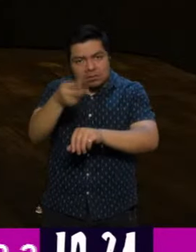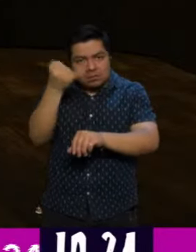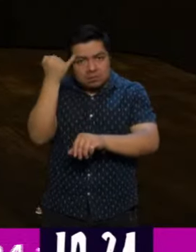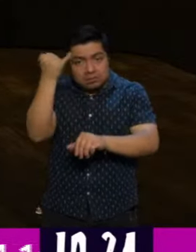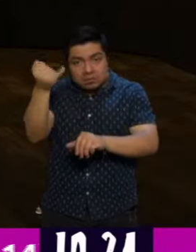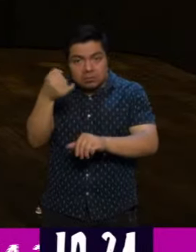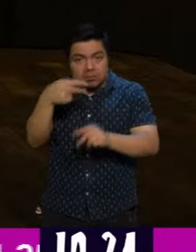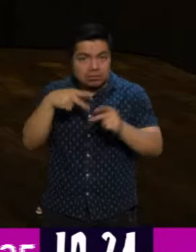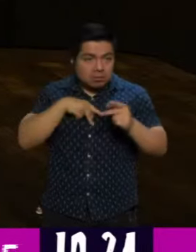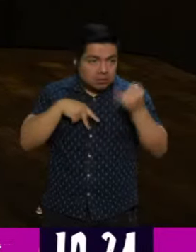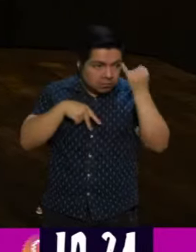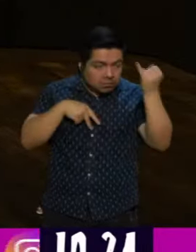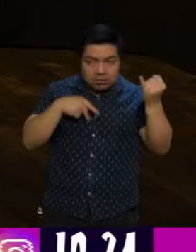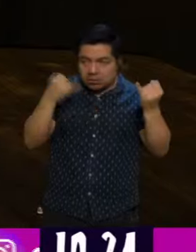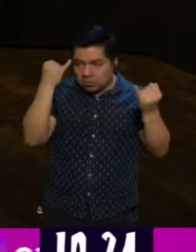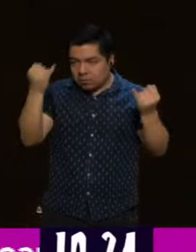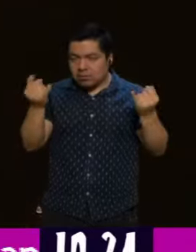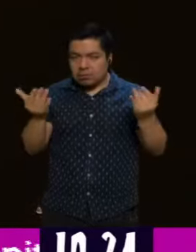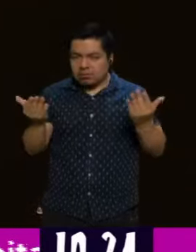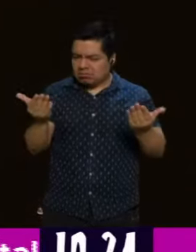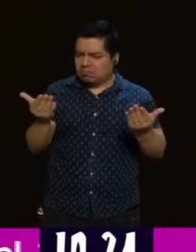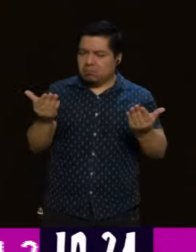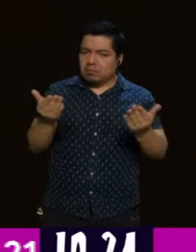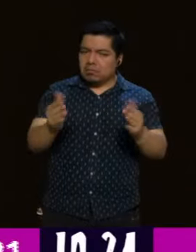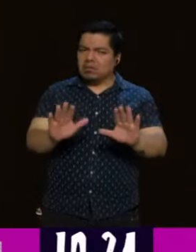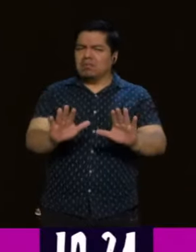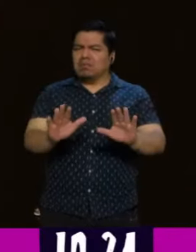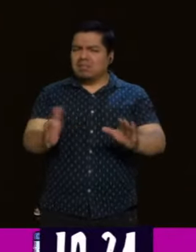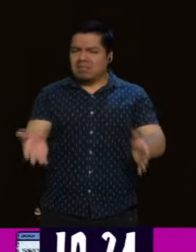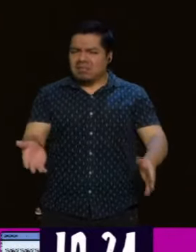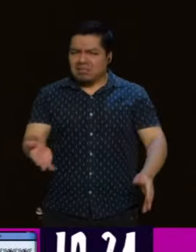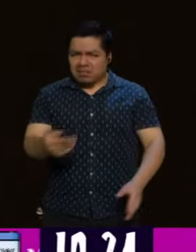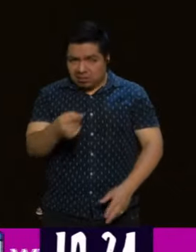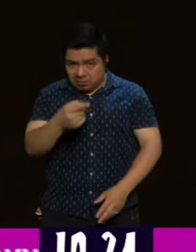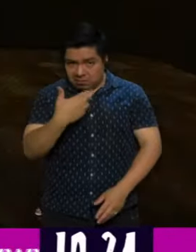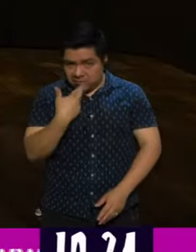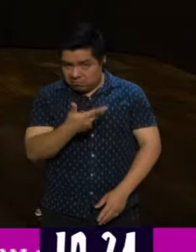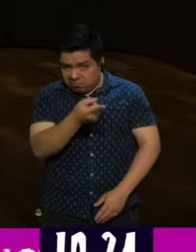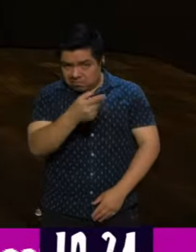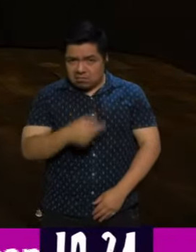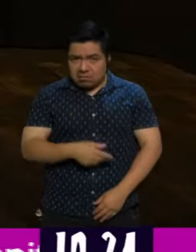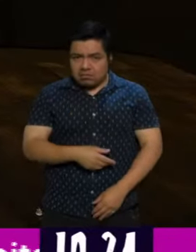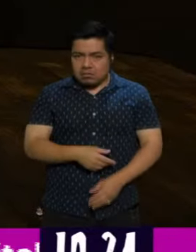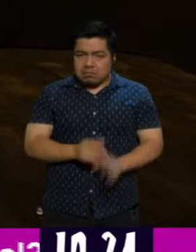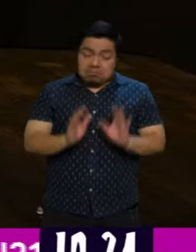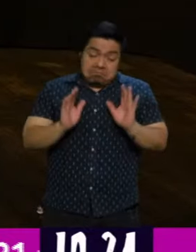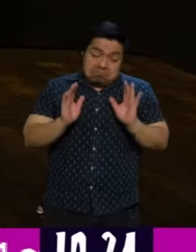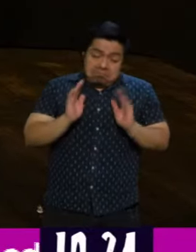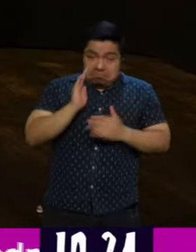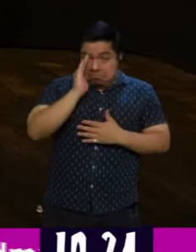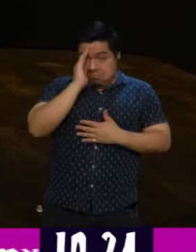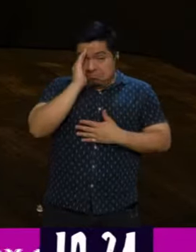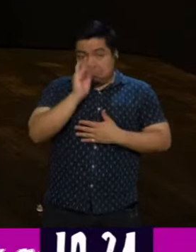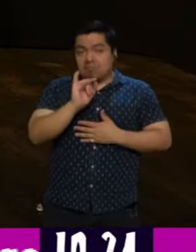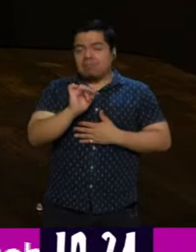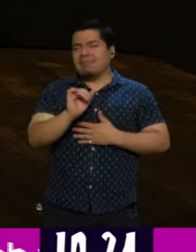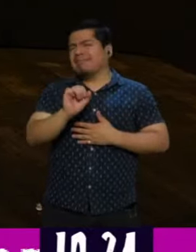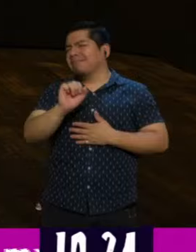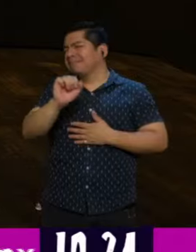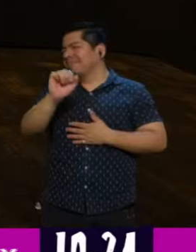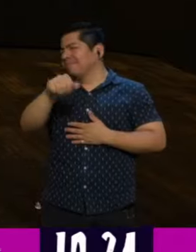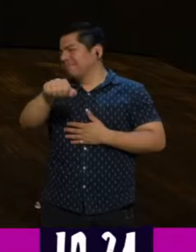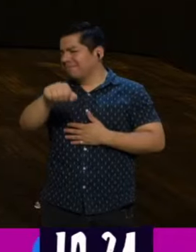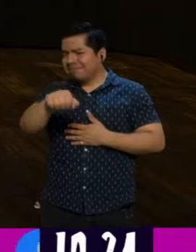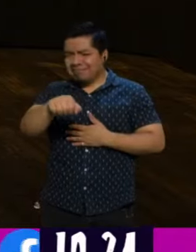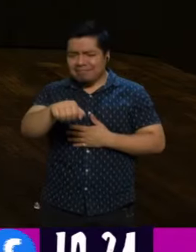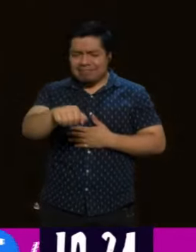las mías. Ah, no compares. ¿Qué? ¡Ja! Son mejores las tuyas. Bueno, pienso que sí. ¡Ja! Como la